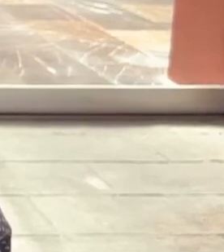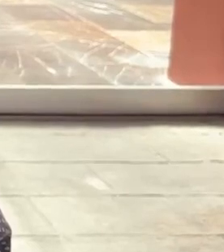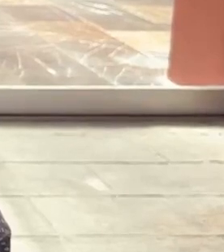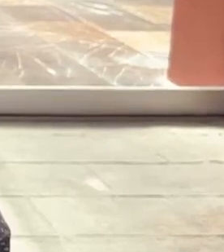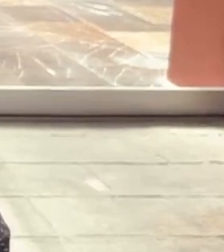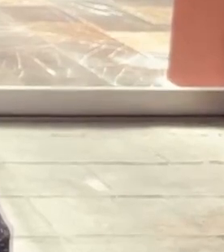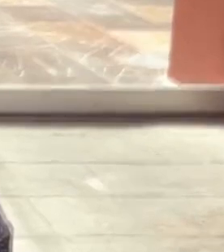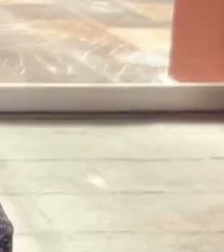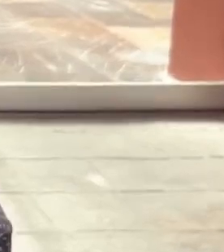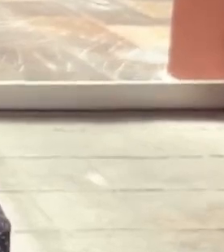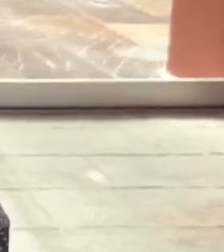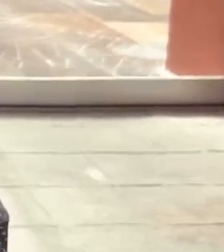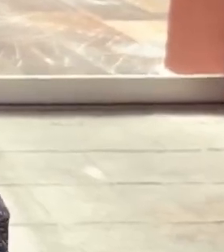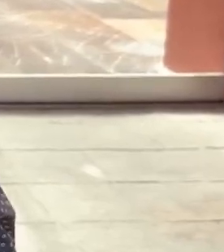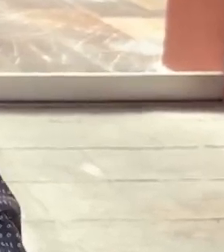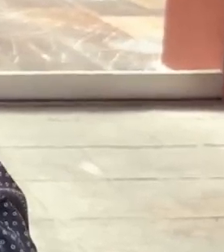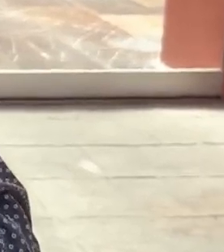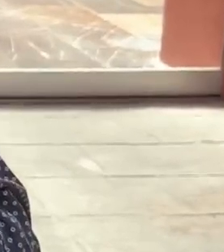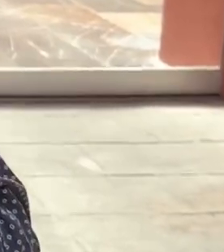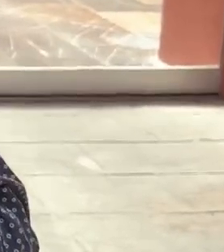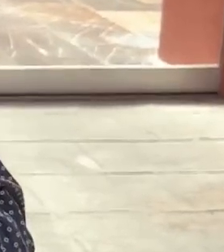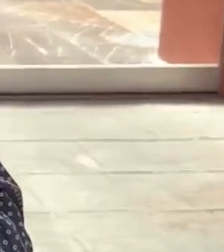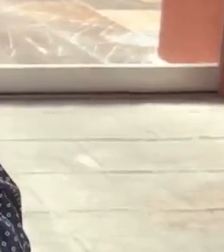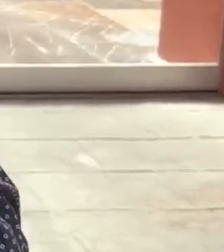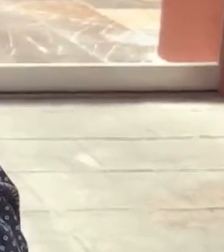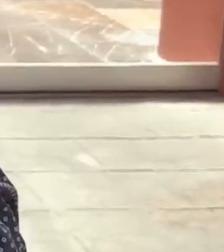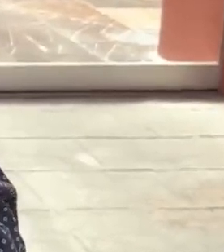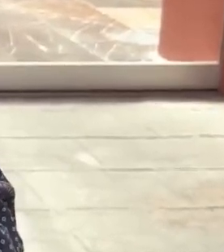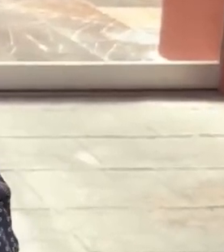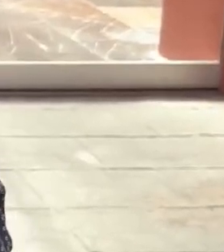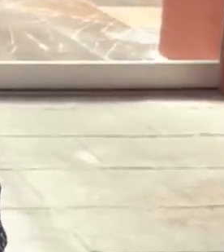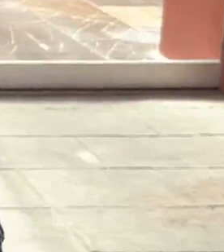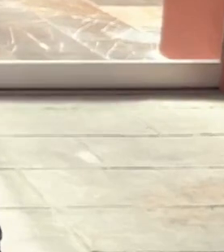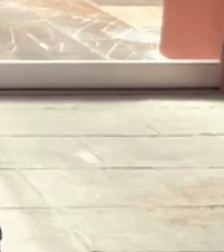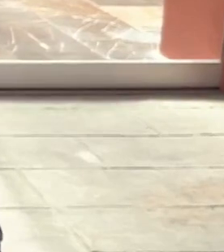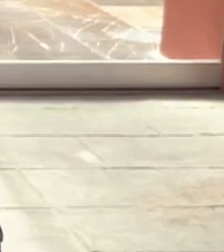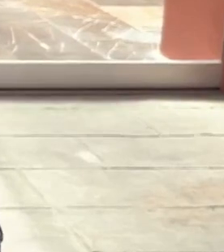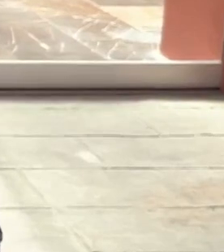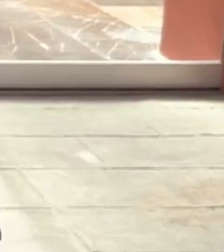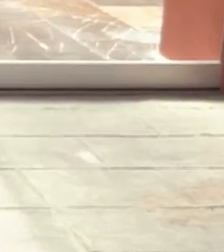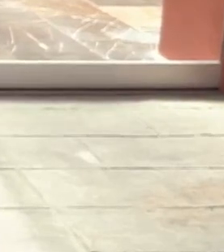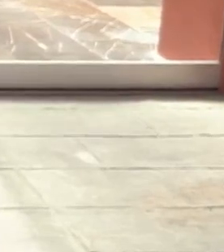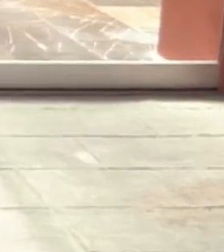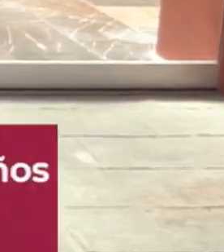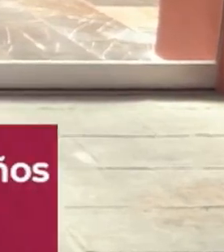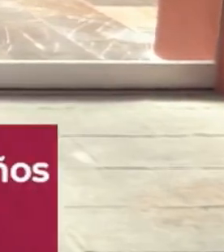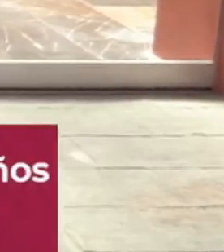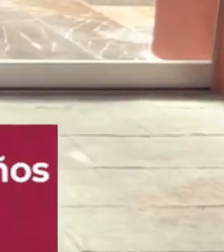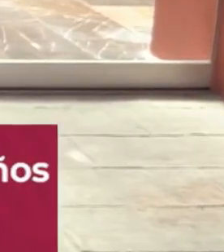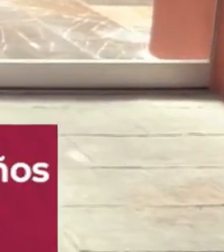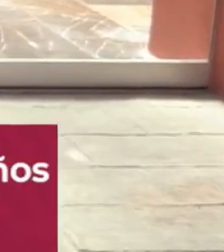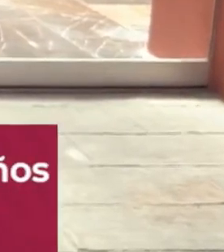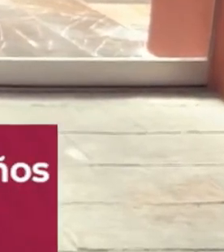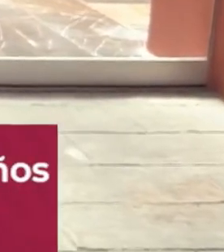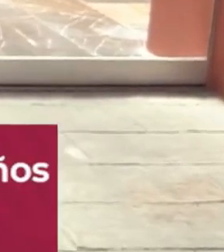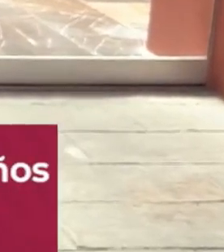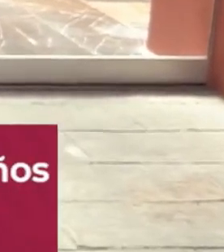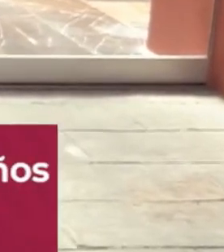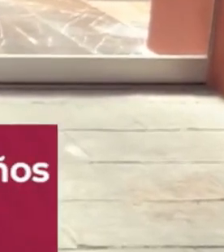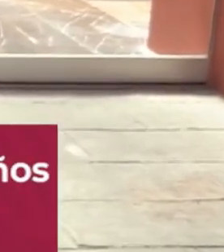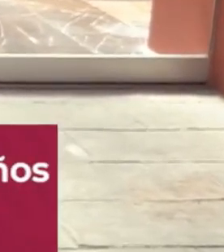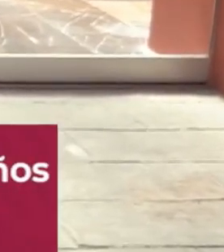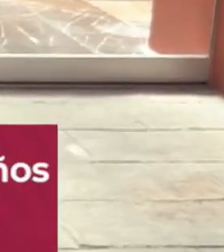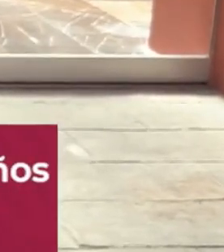mi trabajo. Estoy con ese documento que me hace referencia que ya no soy transitorio.